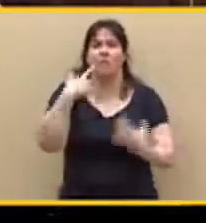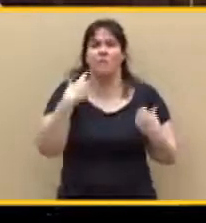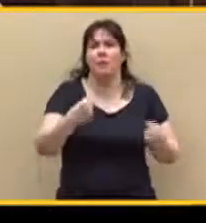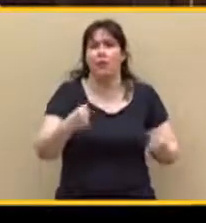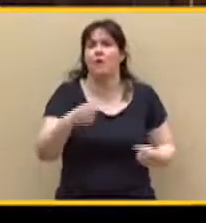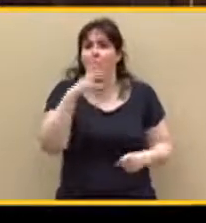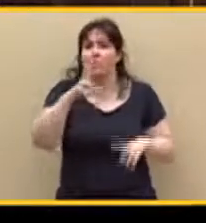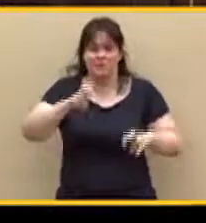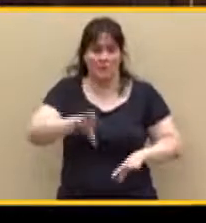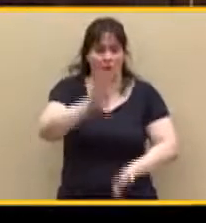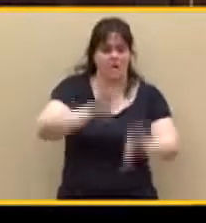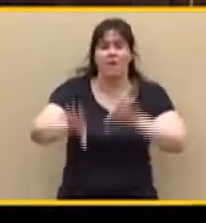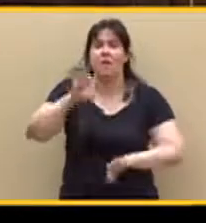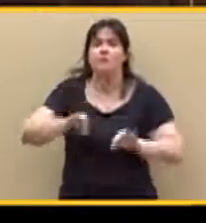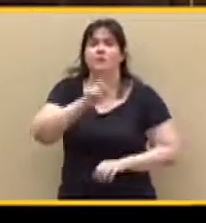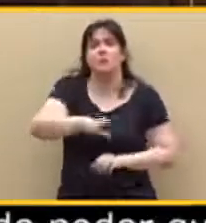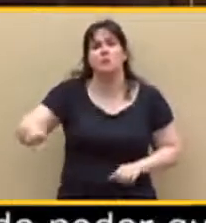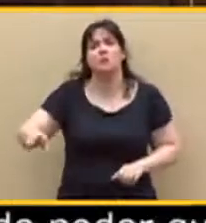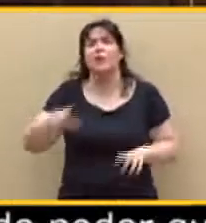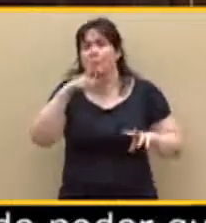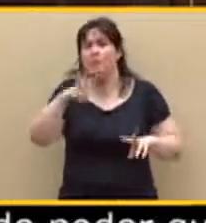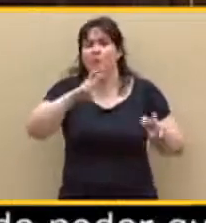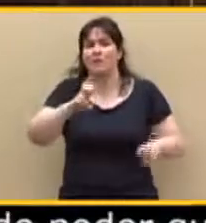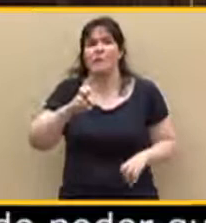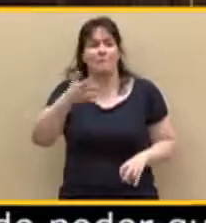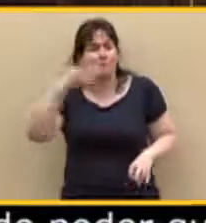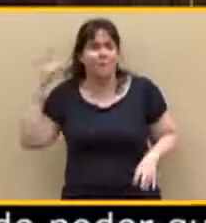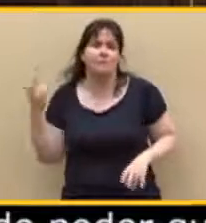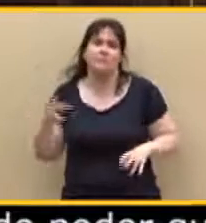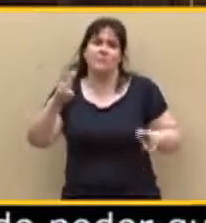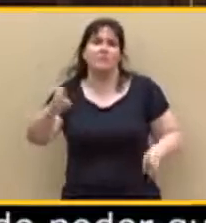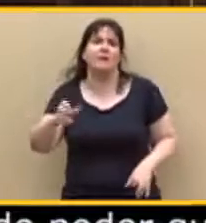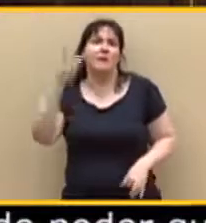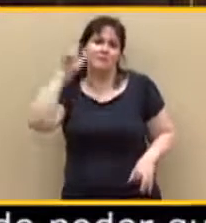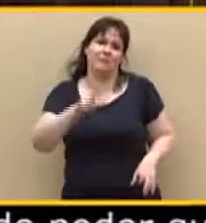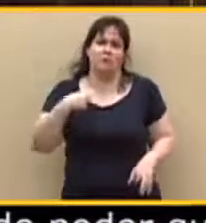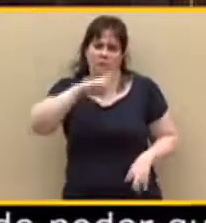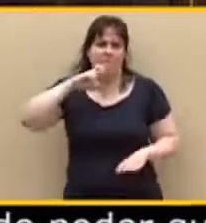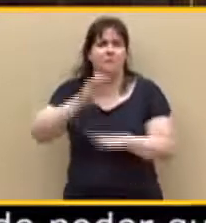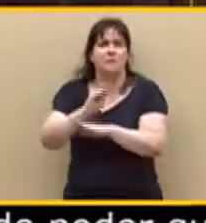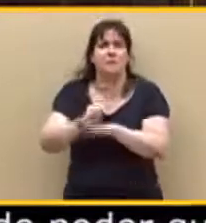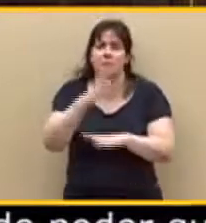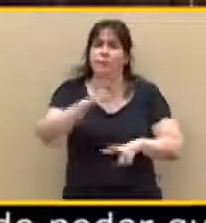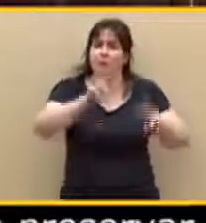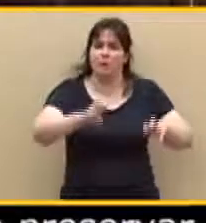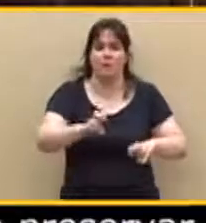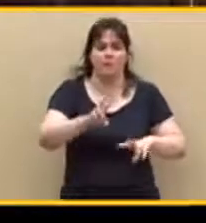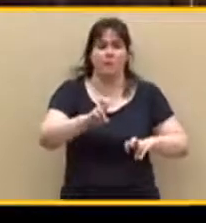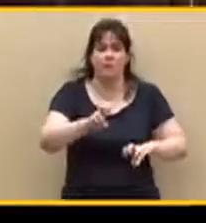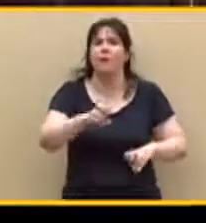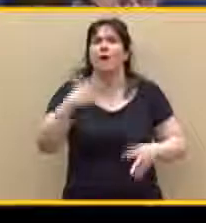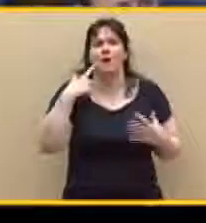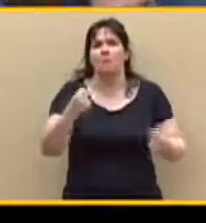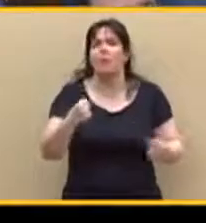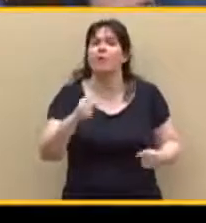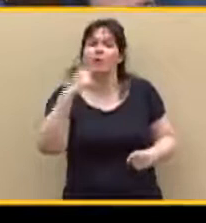para preservar sus privilegios. Bien sabe usted que es así, señoría, porque esa misma trama de poder tuvo primero otra opción, que implicaba